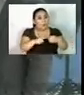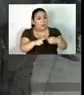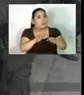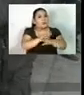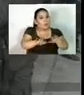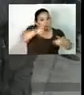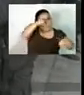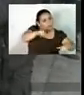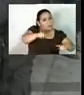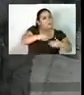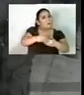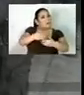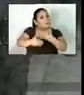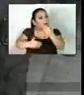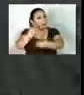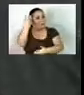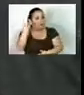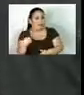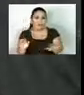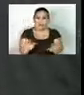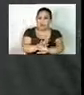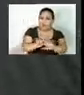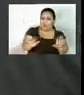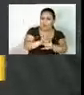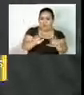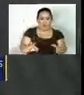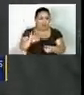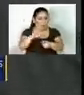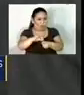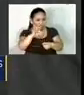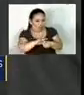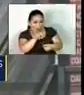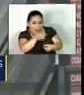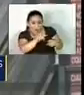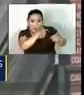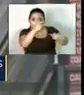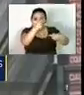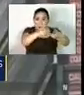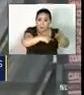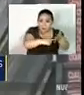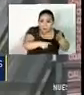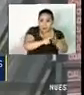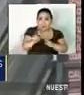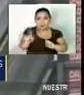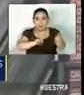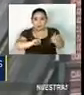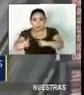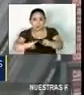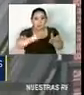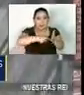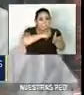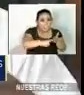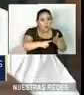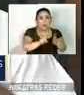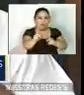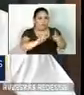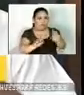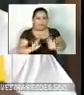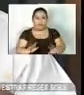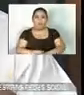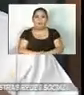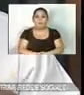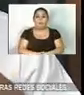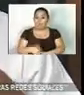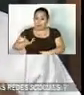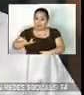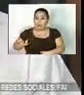después aseguran que nunca se votó a favor de las limitaciones en la libertad de tránsito y de movilidad. Nosotros